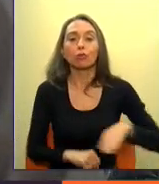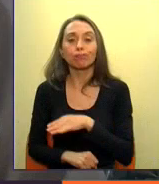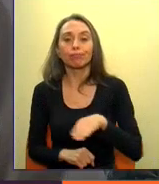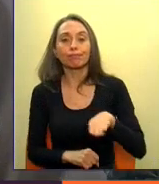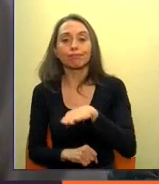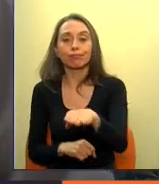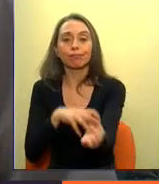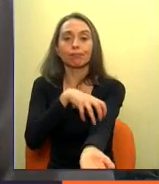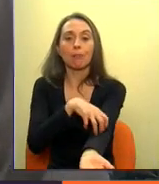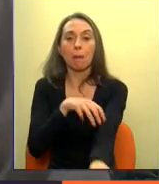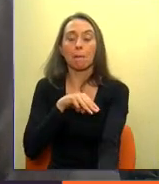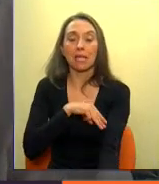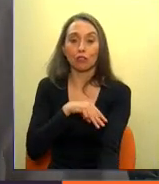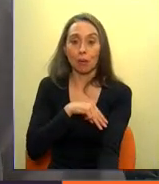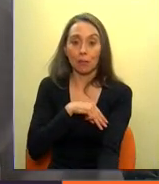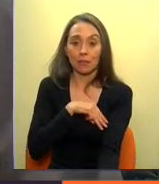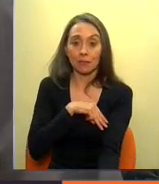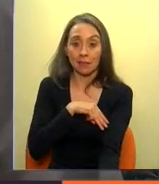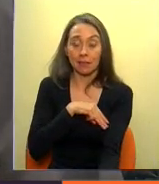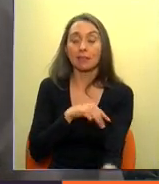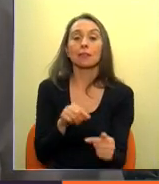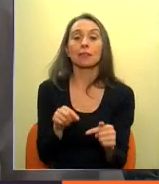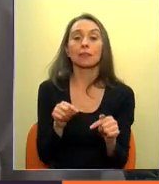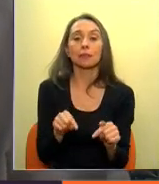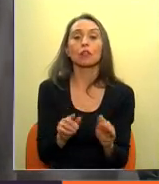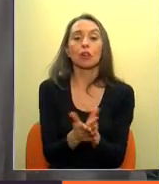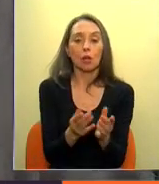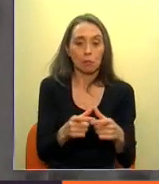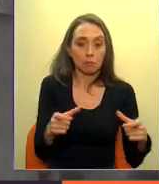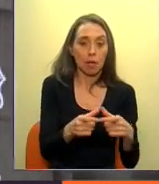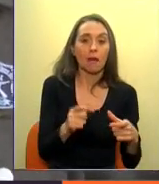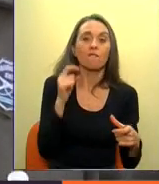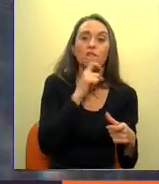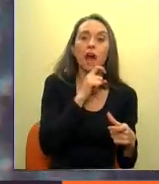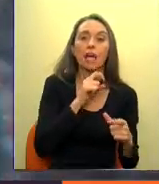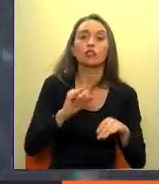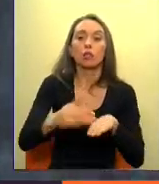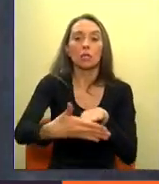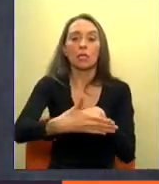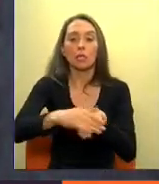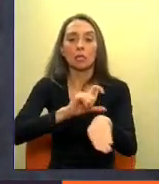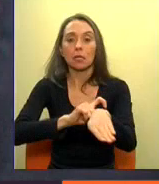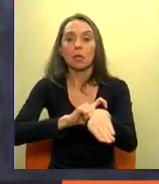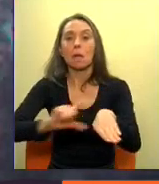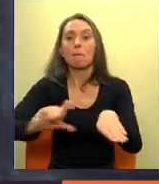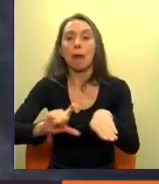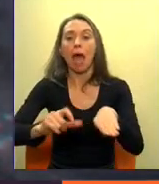región metropolitana y con esto corres toda la documentación adulterada y también las placas patentes